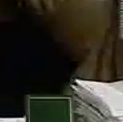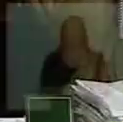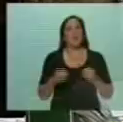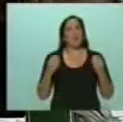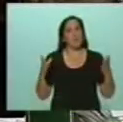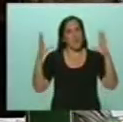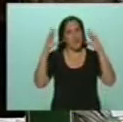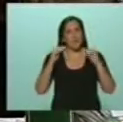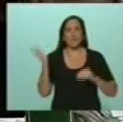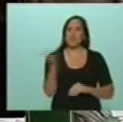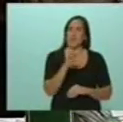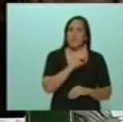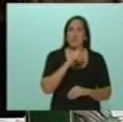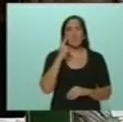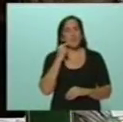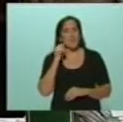noches a todos y a todas.